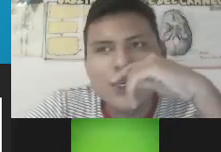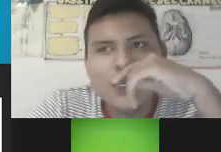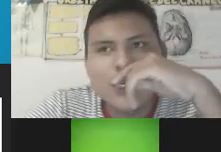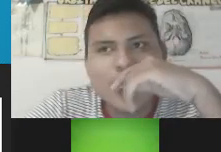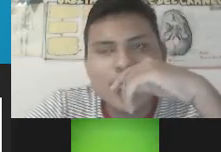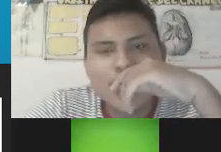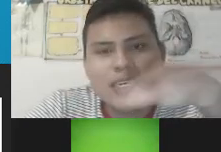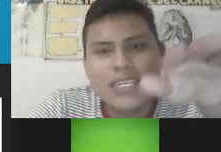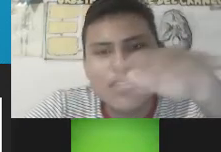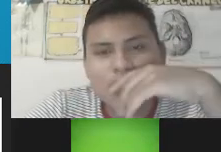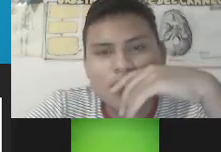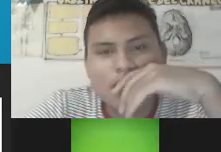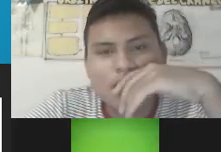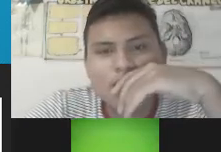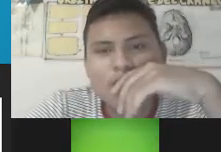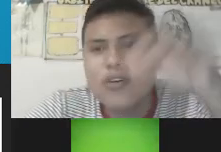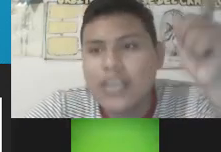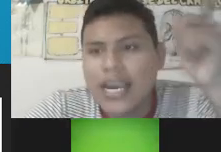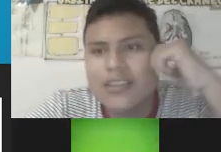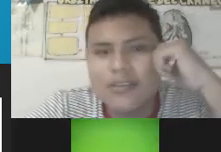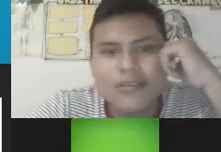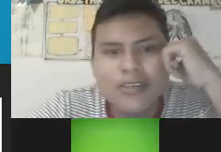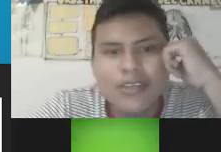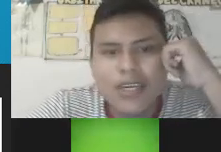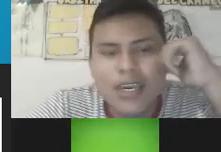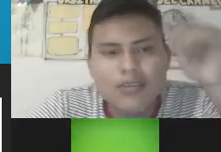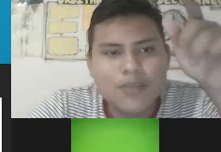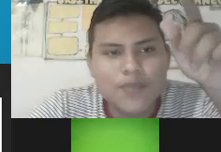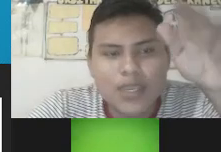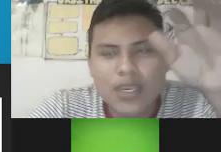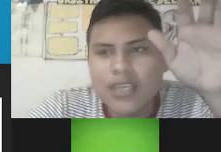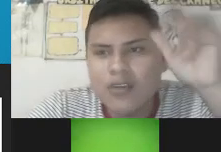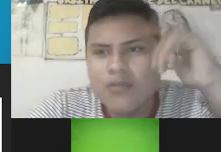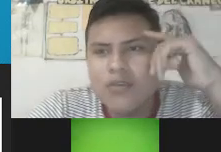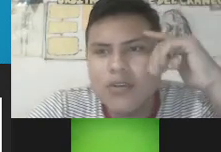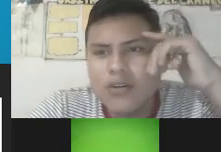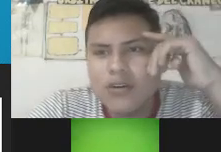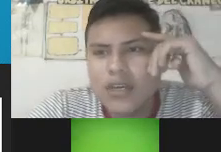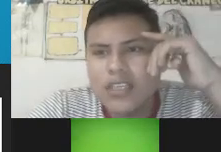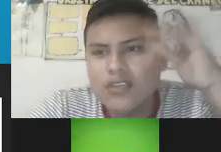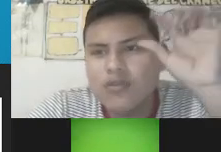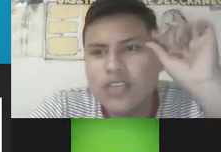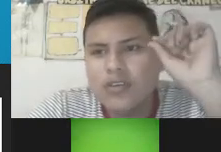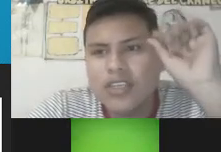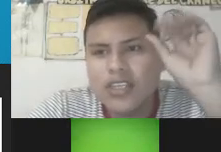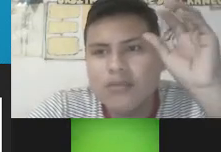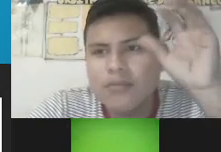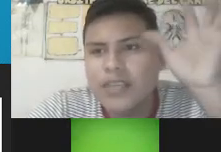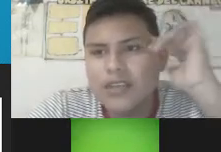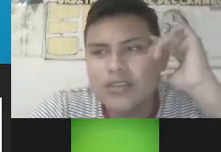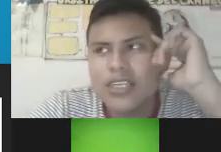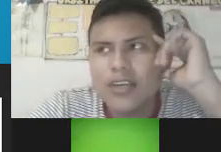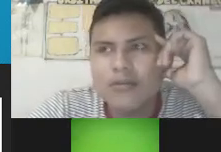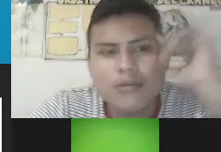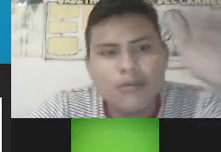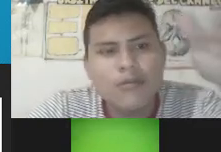vientres y tiene un tendón. Es un músculo digástrico, ¿no? Entonces, este es un músculo que tiene solo un tendón y tiene un